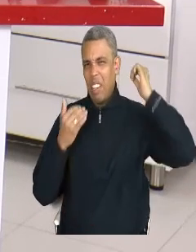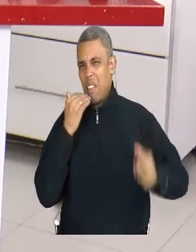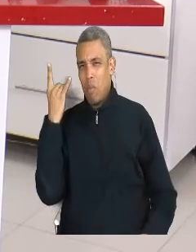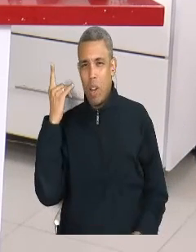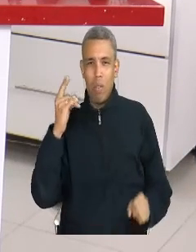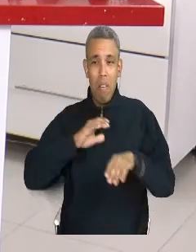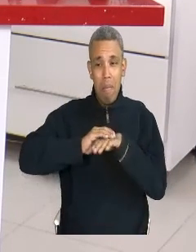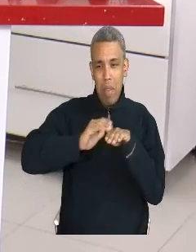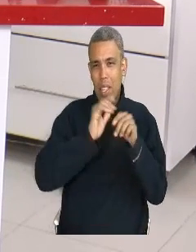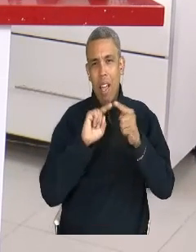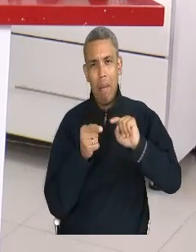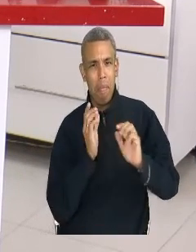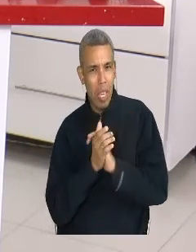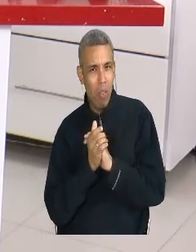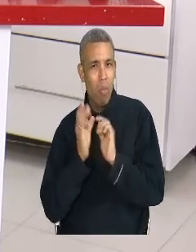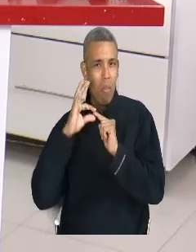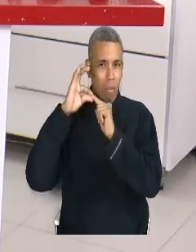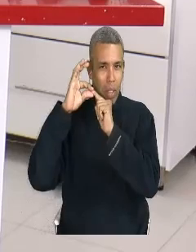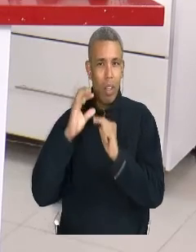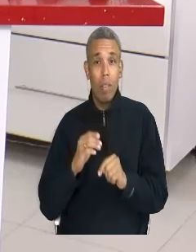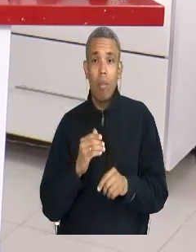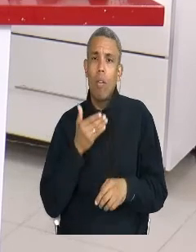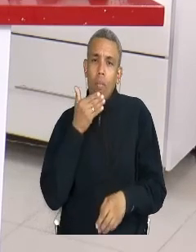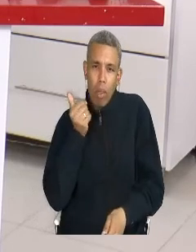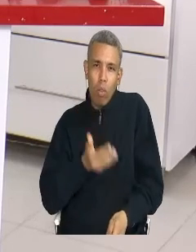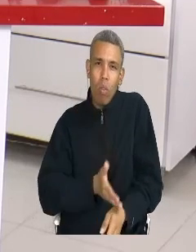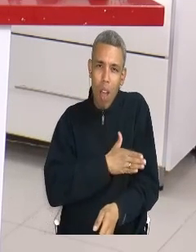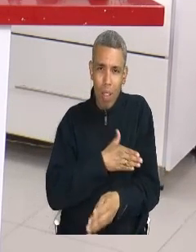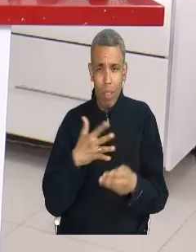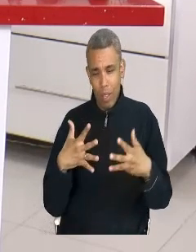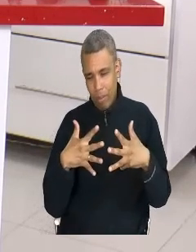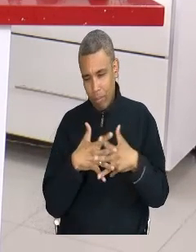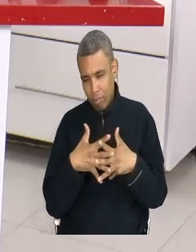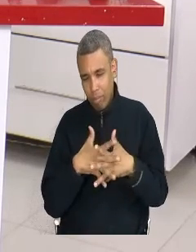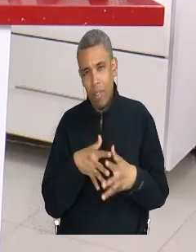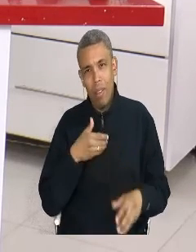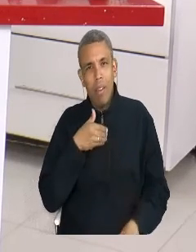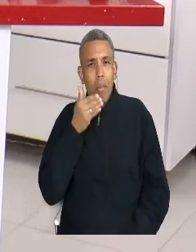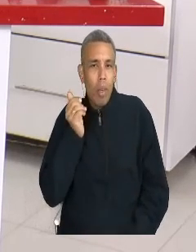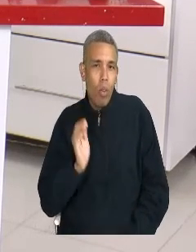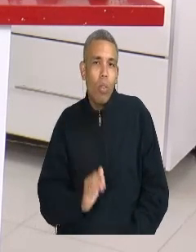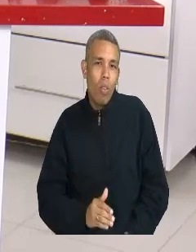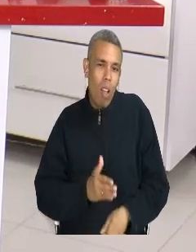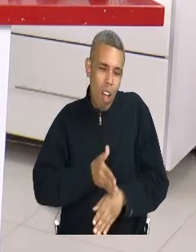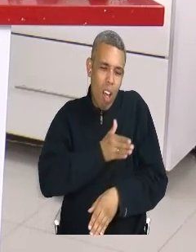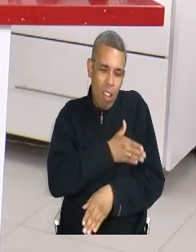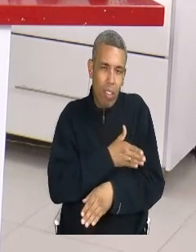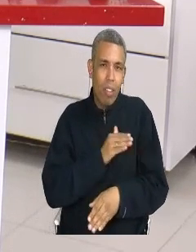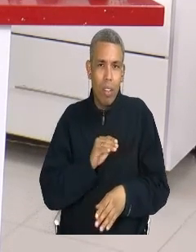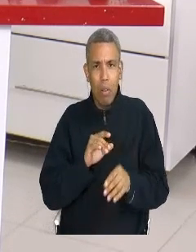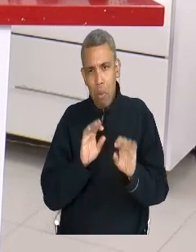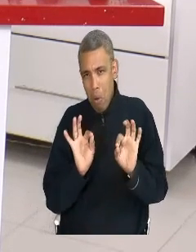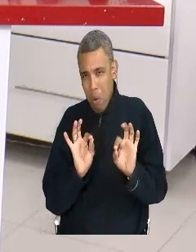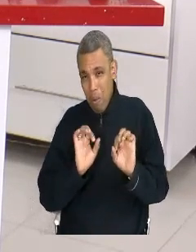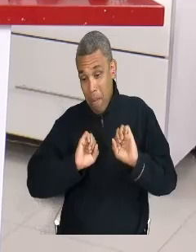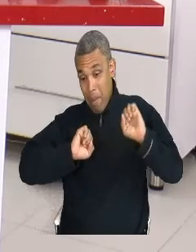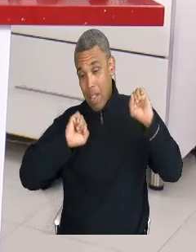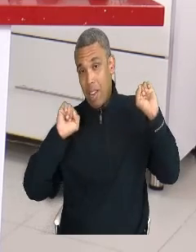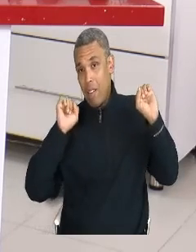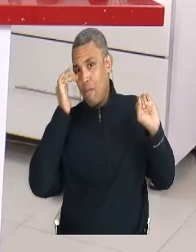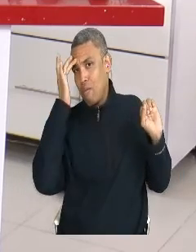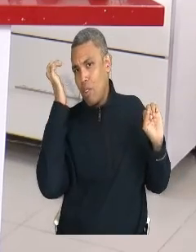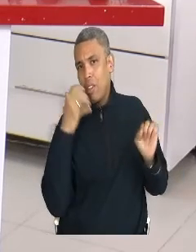La idea es que el arroz se prepare desde el día anterior. Si no es desde el día anterior, puede ser desde la mañana. ¿Por qué? Porque son